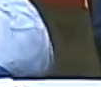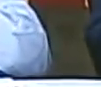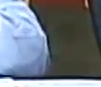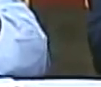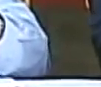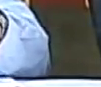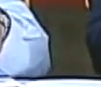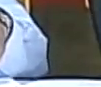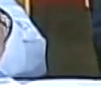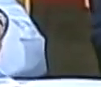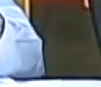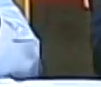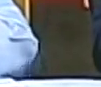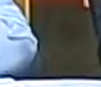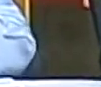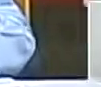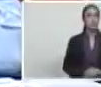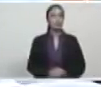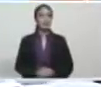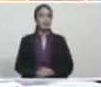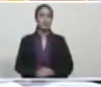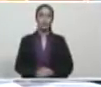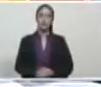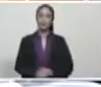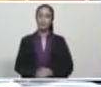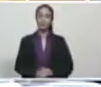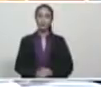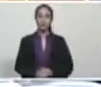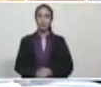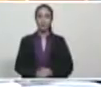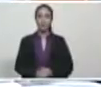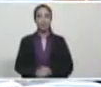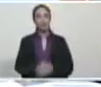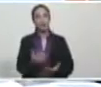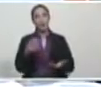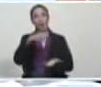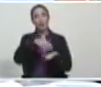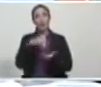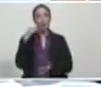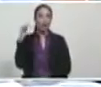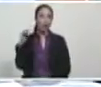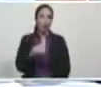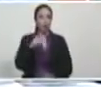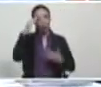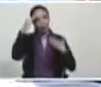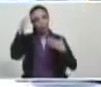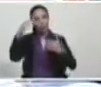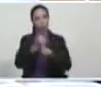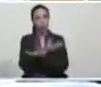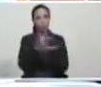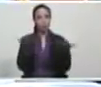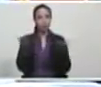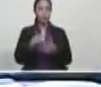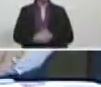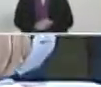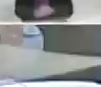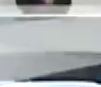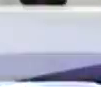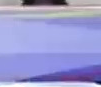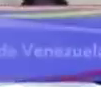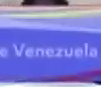espíritu de May Santa nos acompañe, nos bendiga aquí en el estado de Aragua. Saludo a todos los trabajadores,